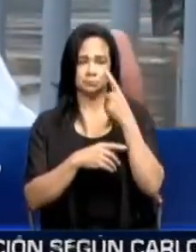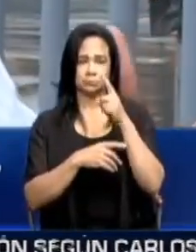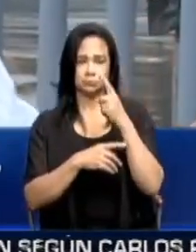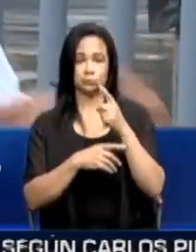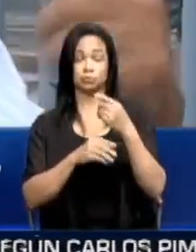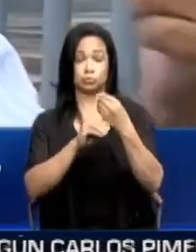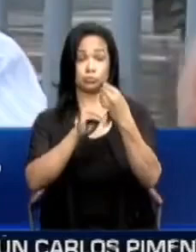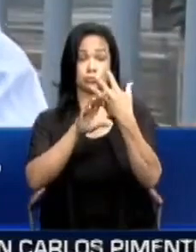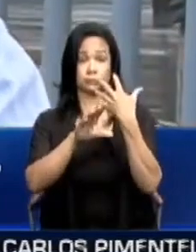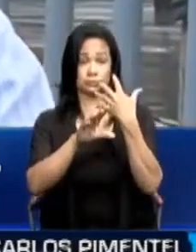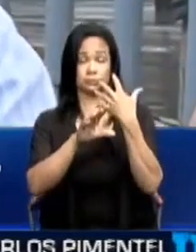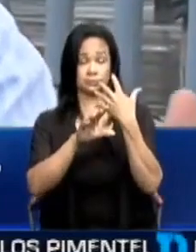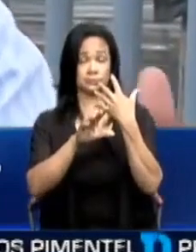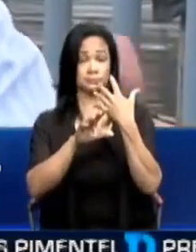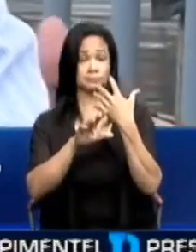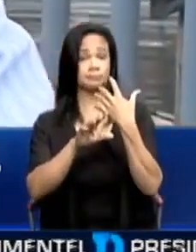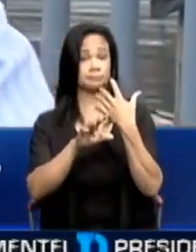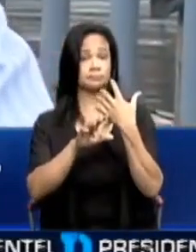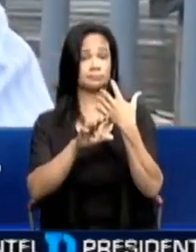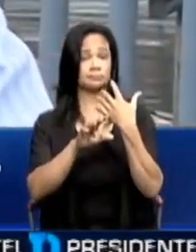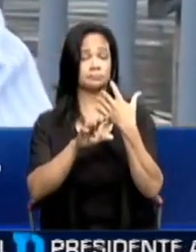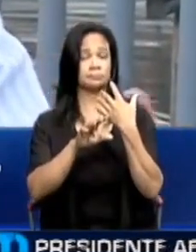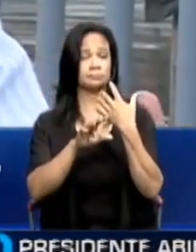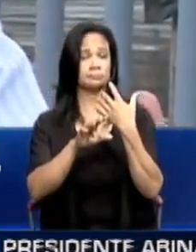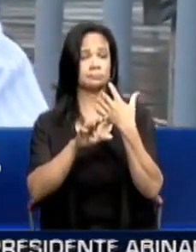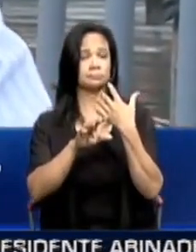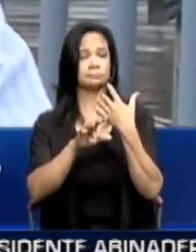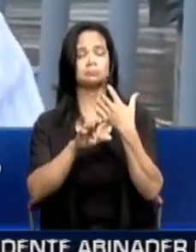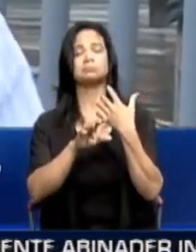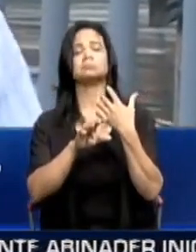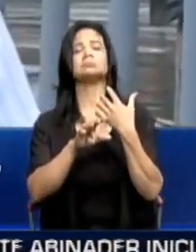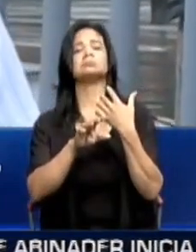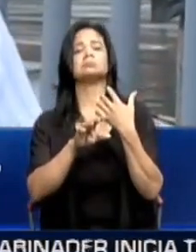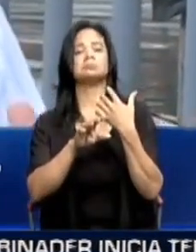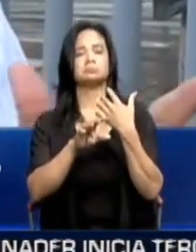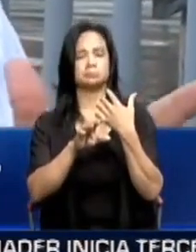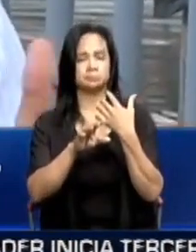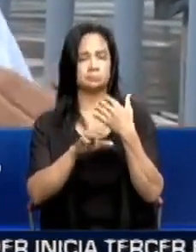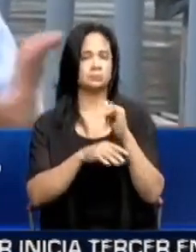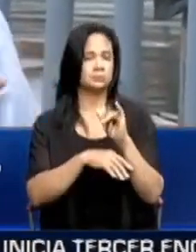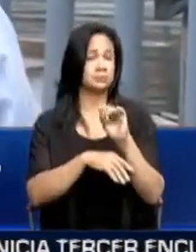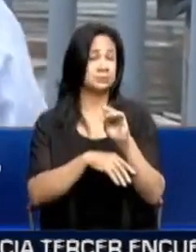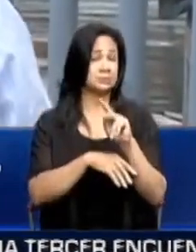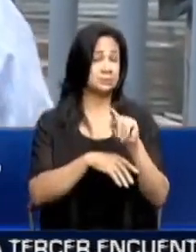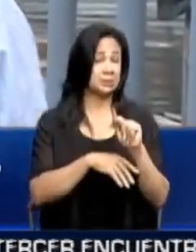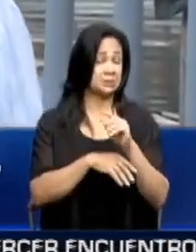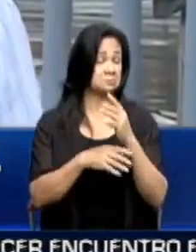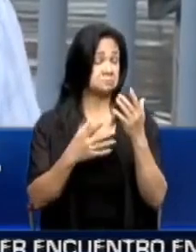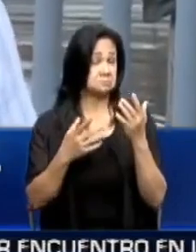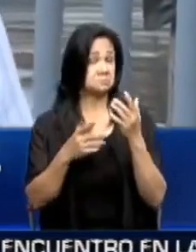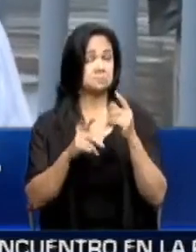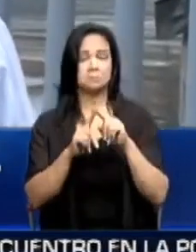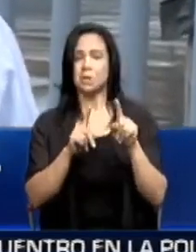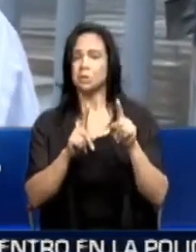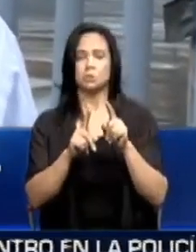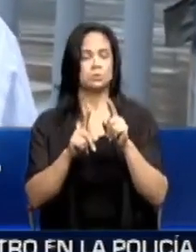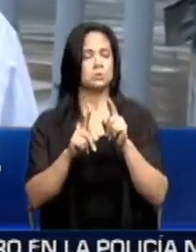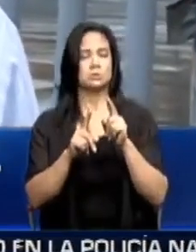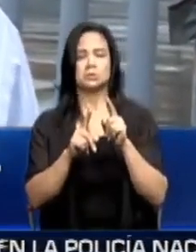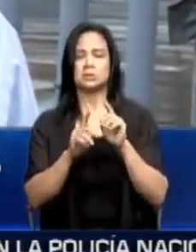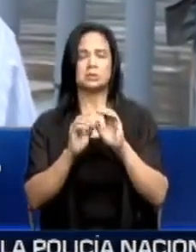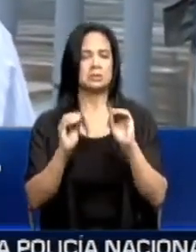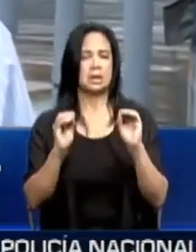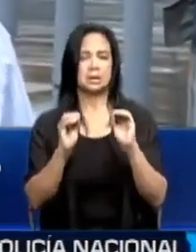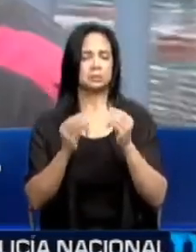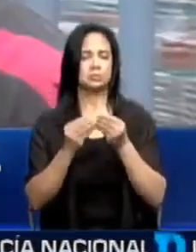coloque un semáforo con las autoridades de tránsito, con la gente del Intran, creo que es. Pero no hemos obtenido